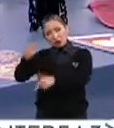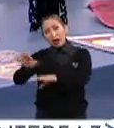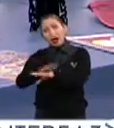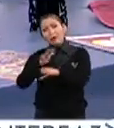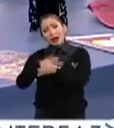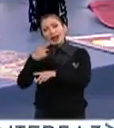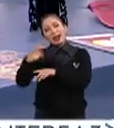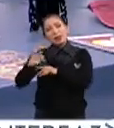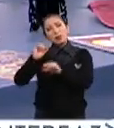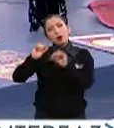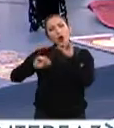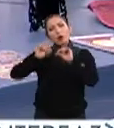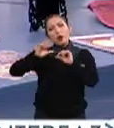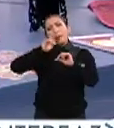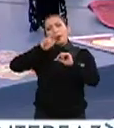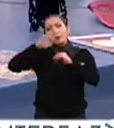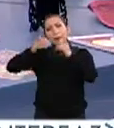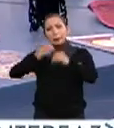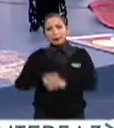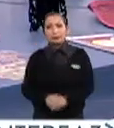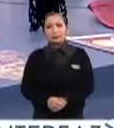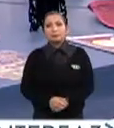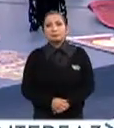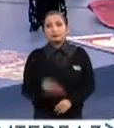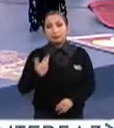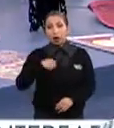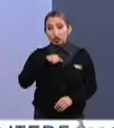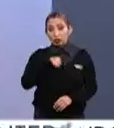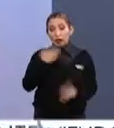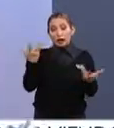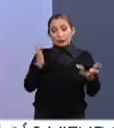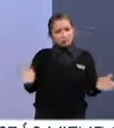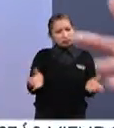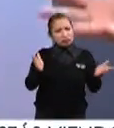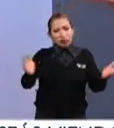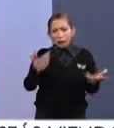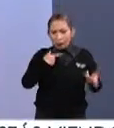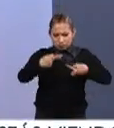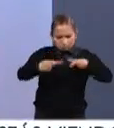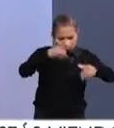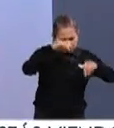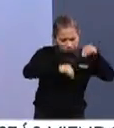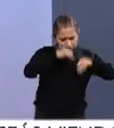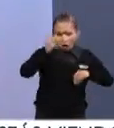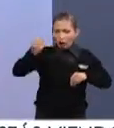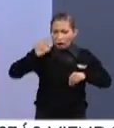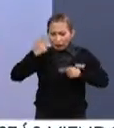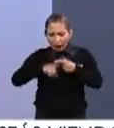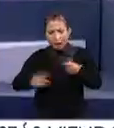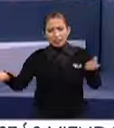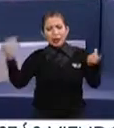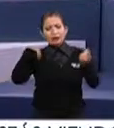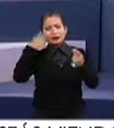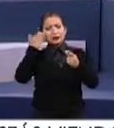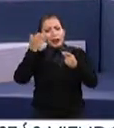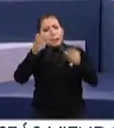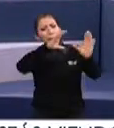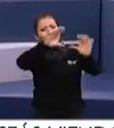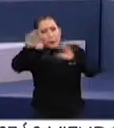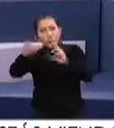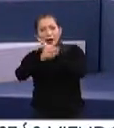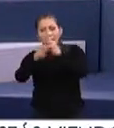también han ido evolucionando en ese sentido. Nosotros hemos generado toda una serie de estrategias, conferencias, jornadas,